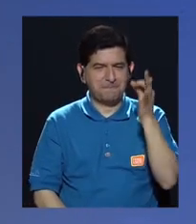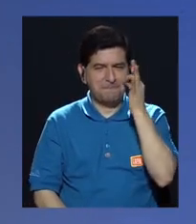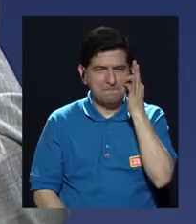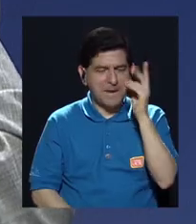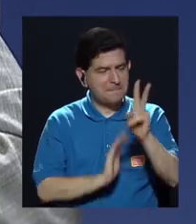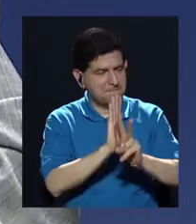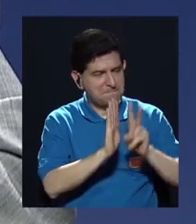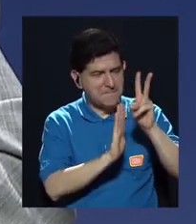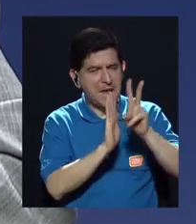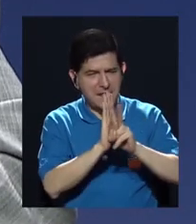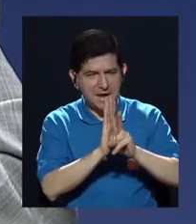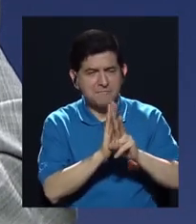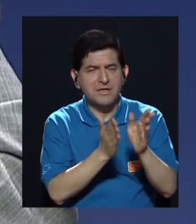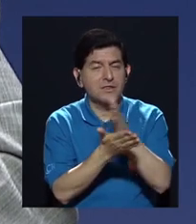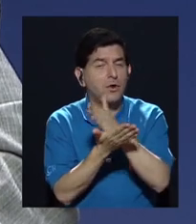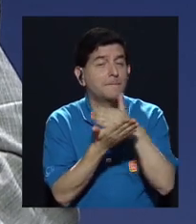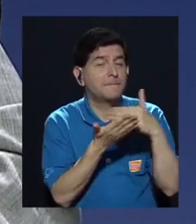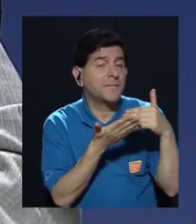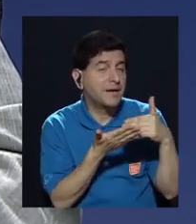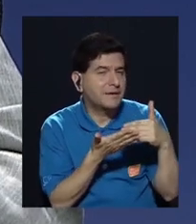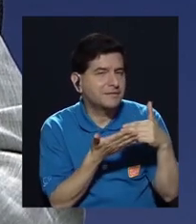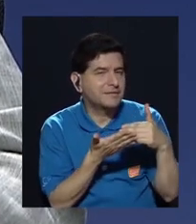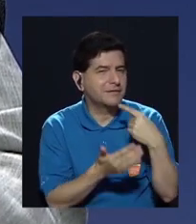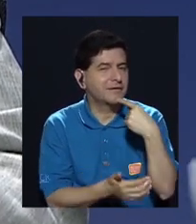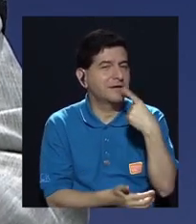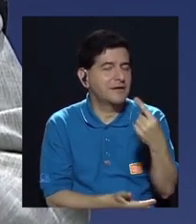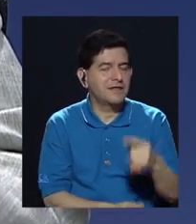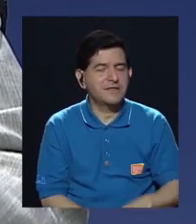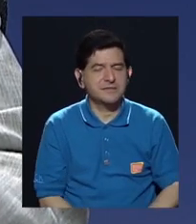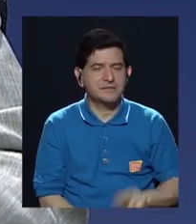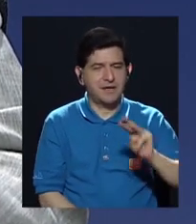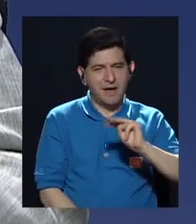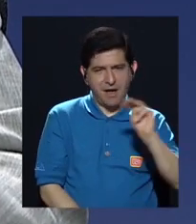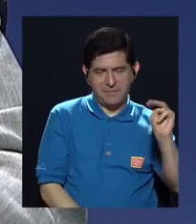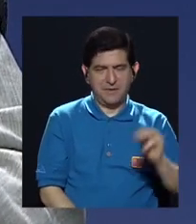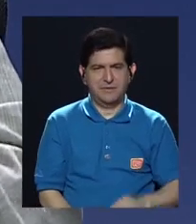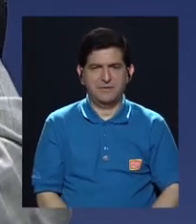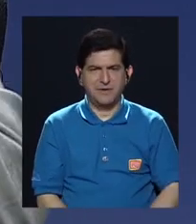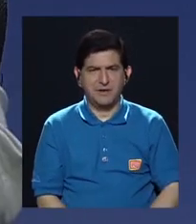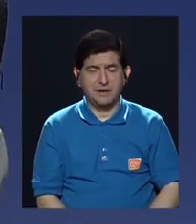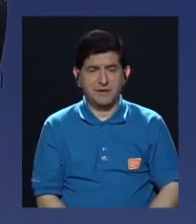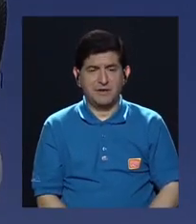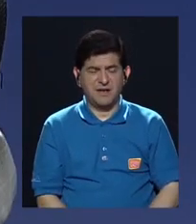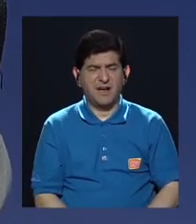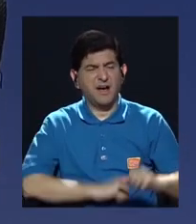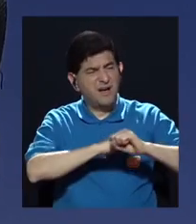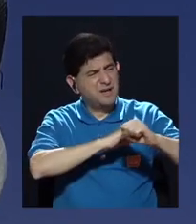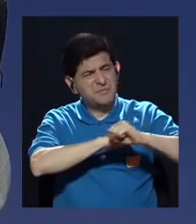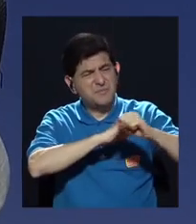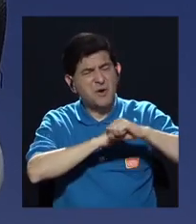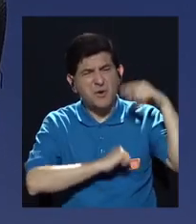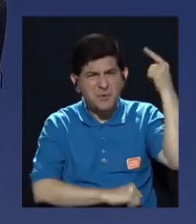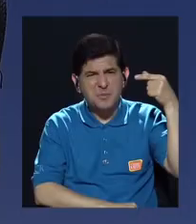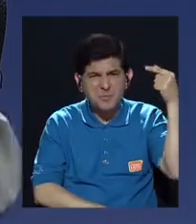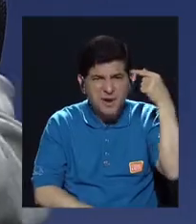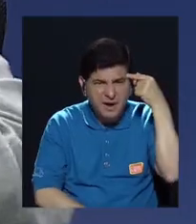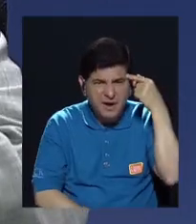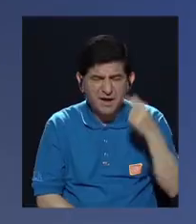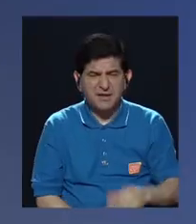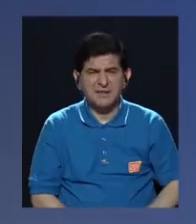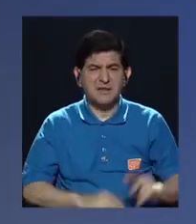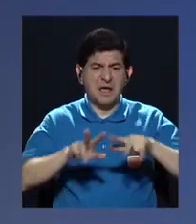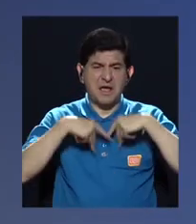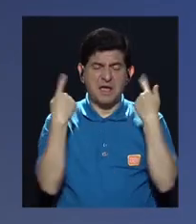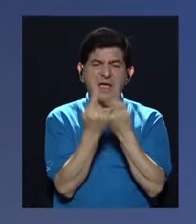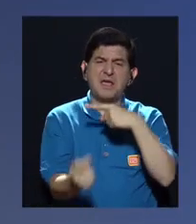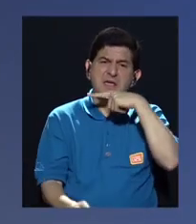en el vídeo, usted vio que hay una parte que le dice a don Manuel... Bueno, también es que la propaganda del gobierno y la propaganda